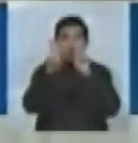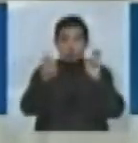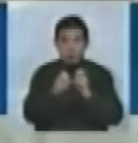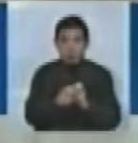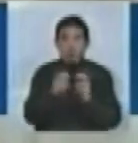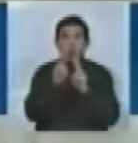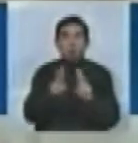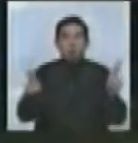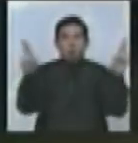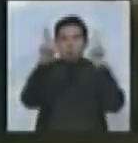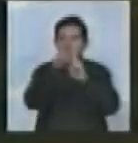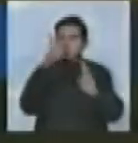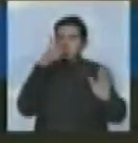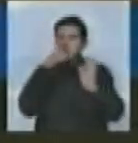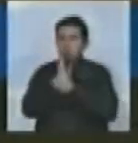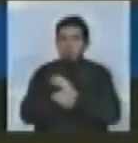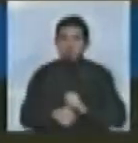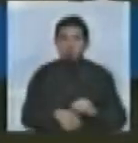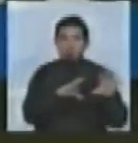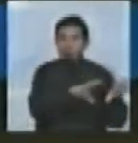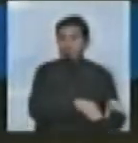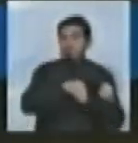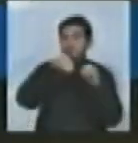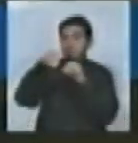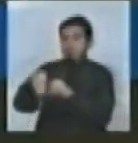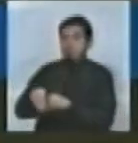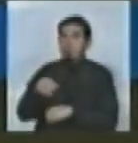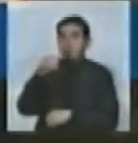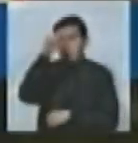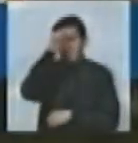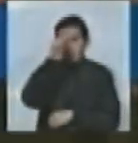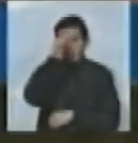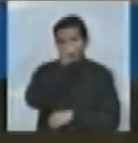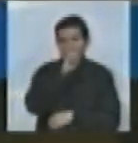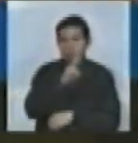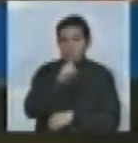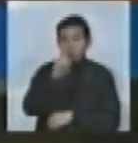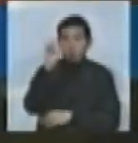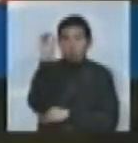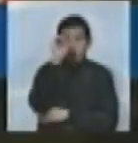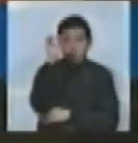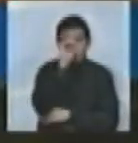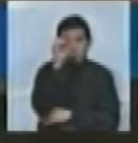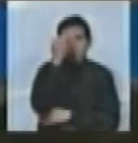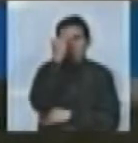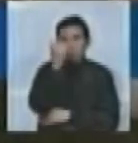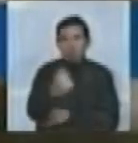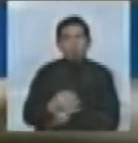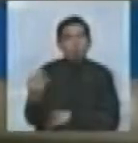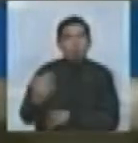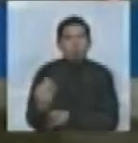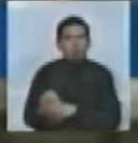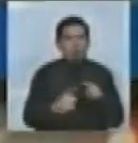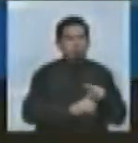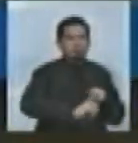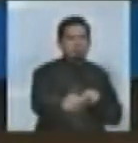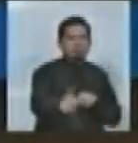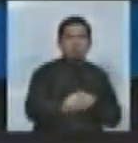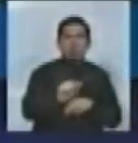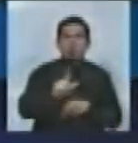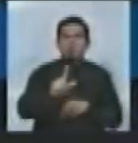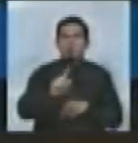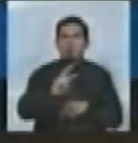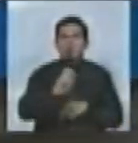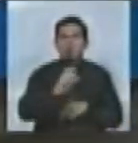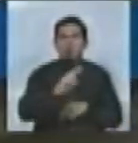las Naciones Unidas. El traslado se desarrolló este domingo 21 de octubre tras confirmarse la fuga de Fernando